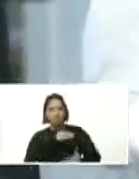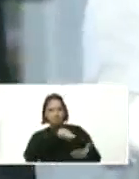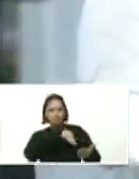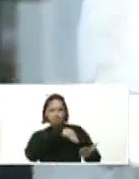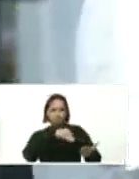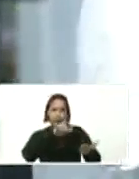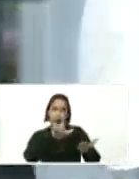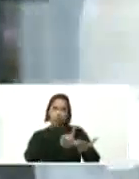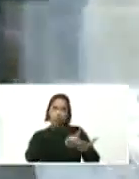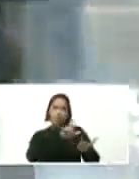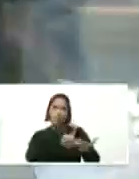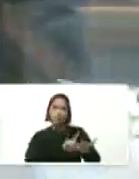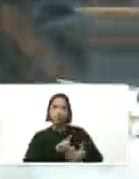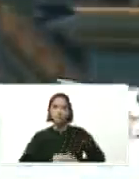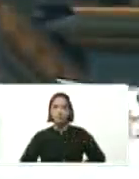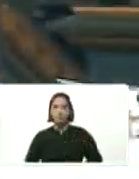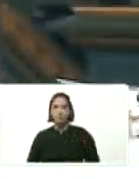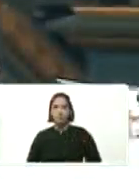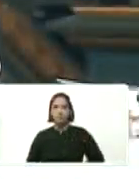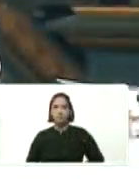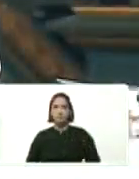Gracias.